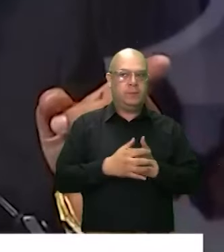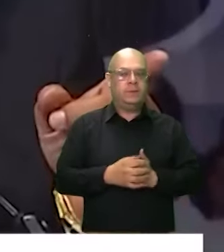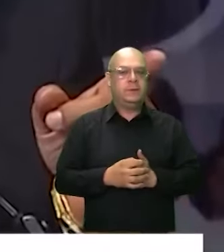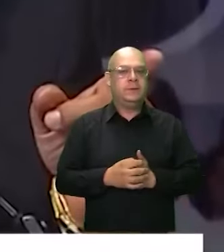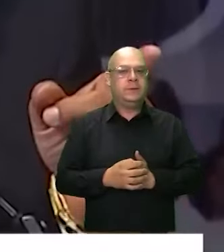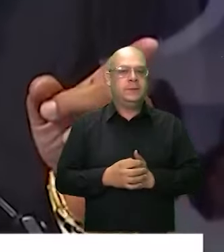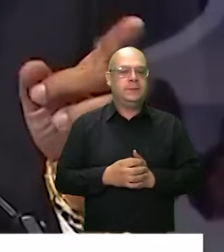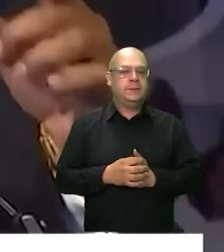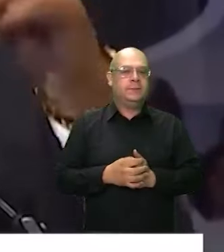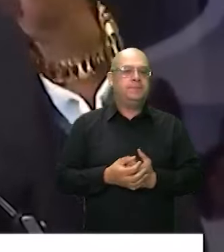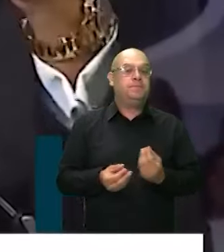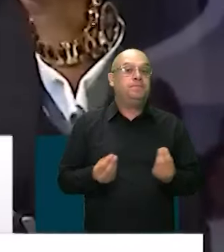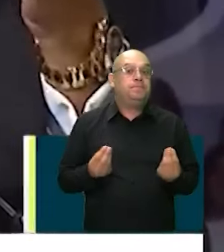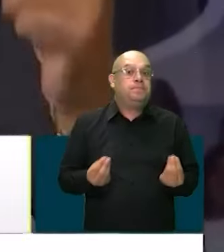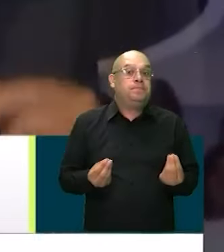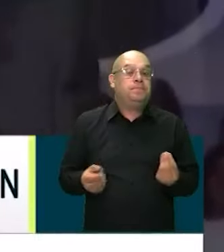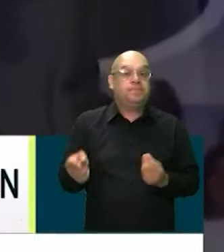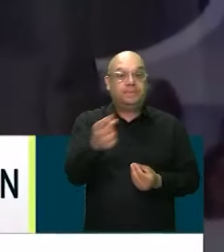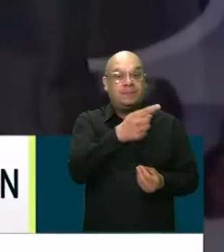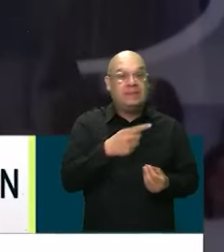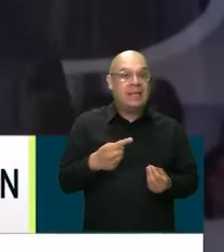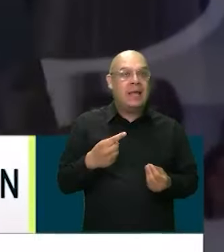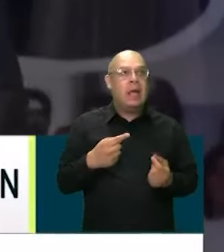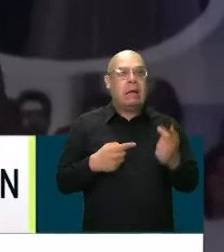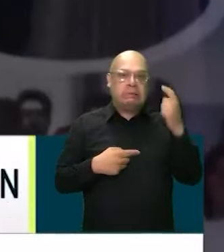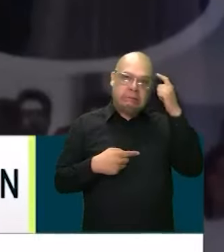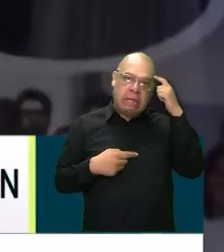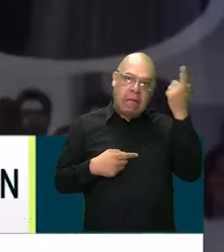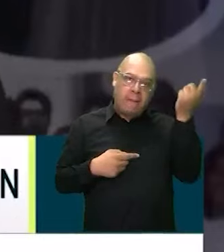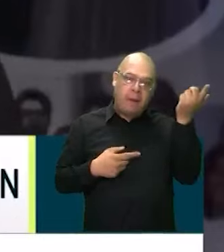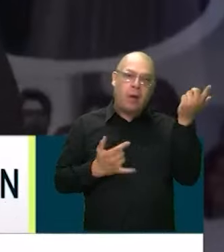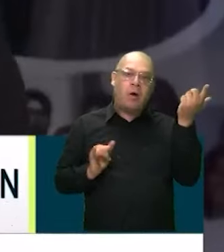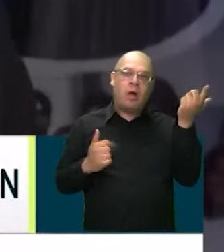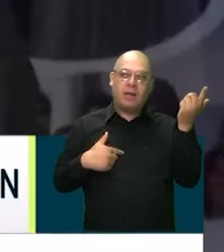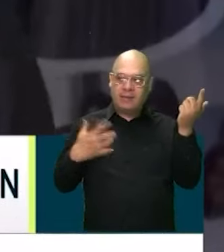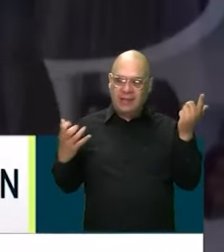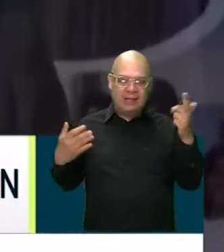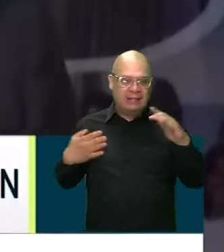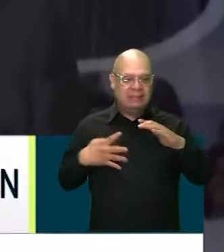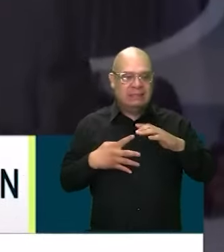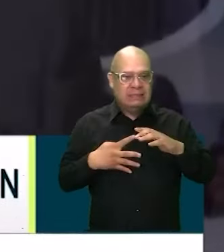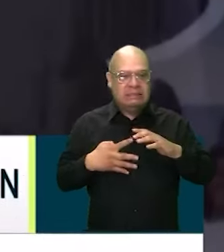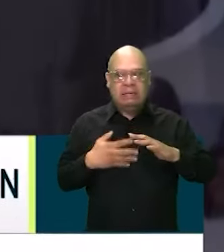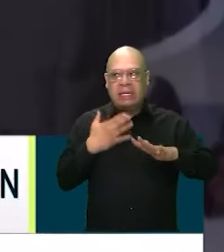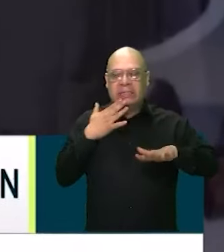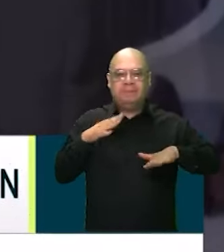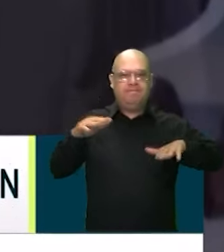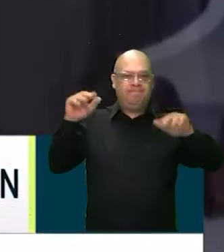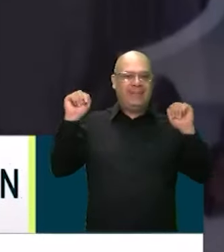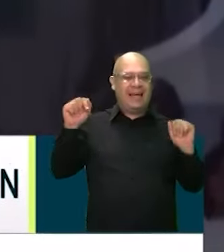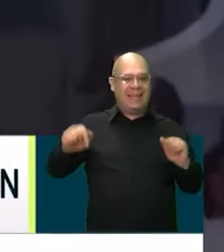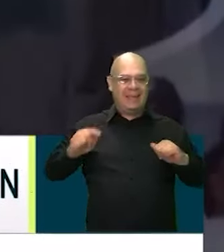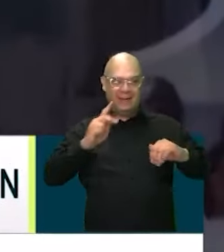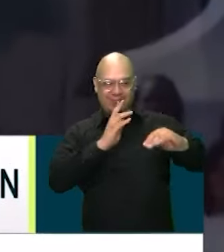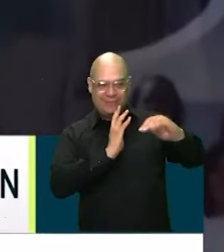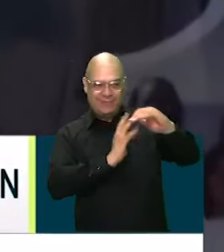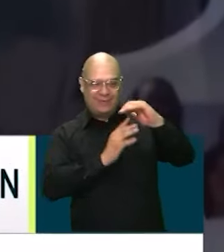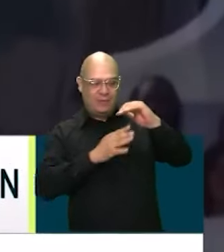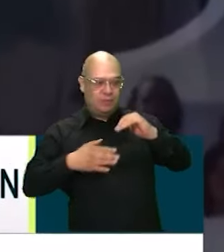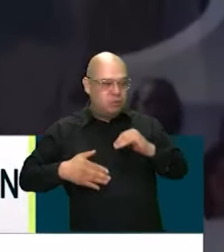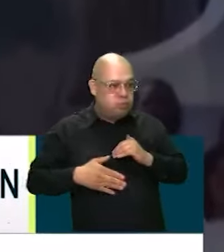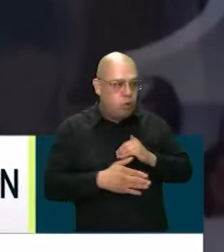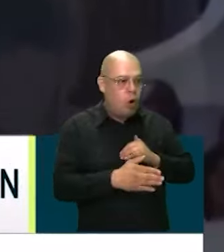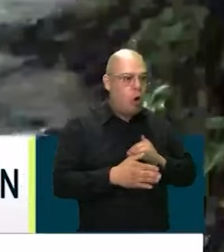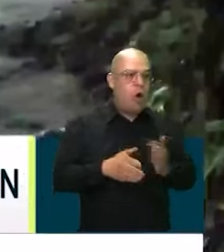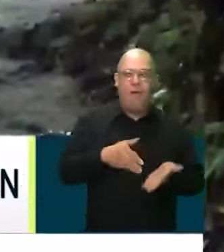para que sepan los de allá y los que quisieran venir que aquí el que llega se va a devolver a su